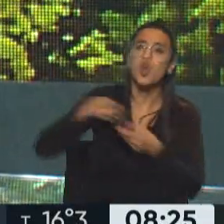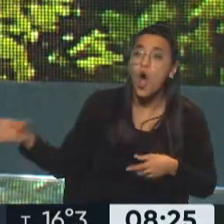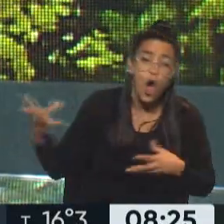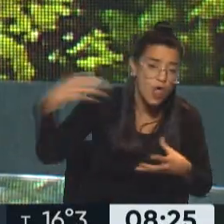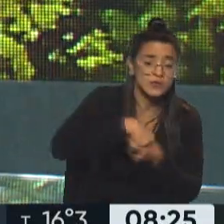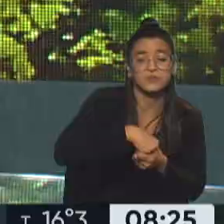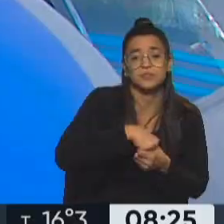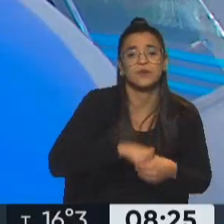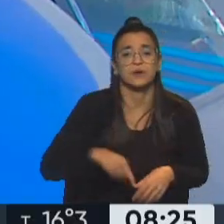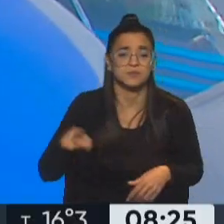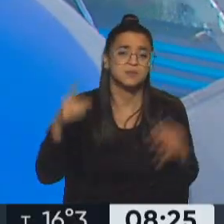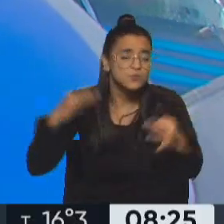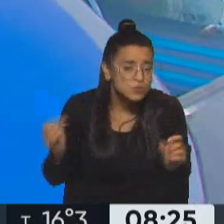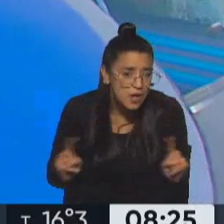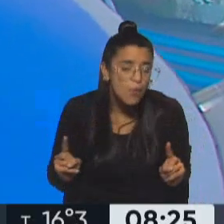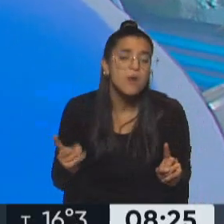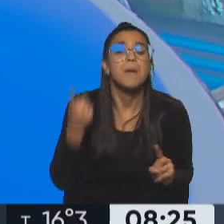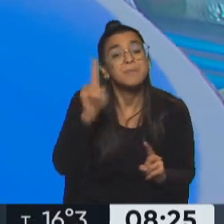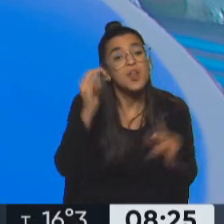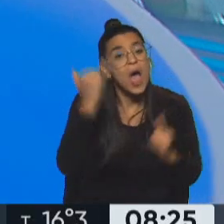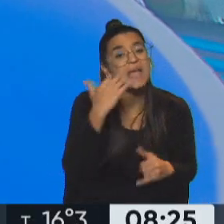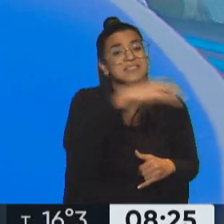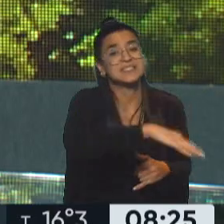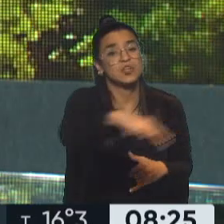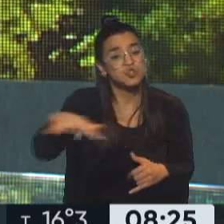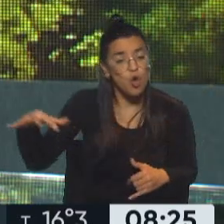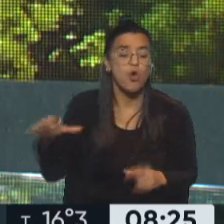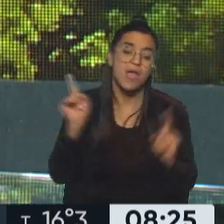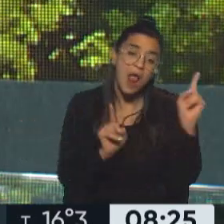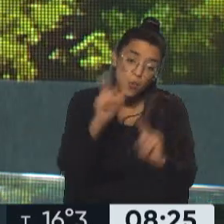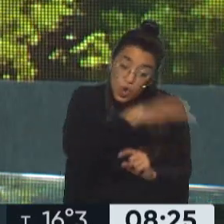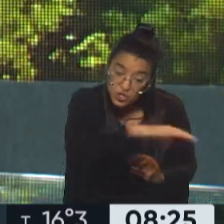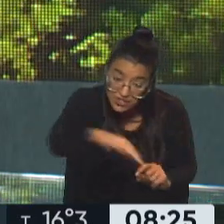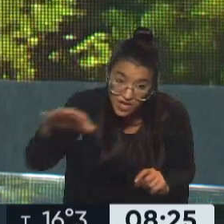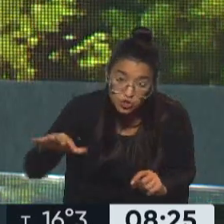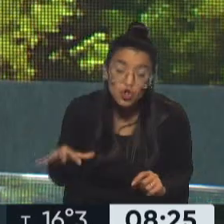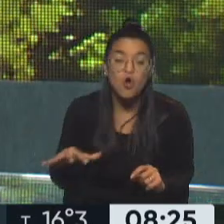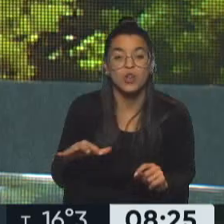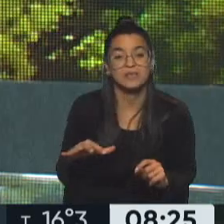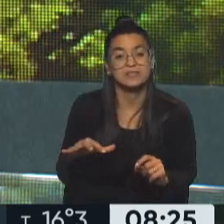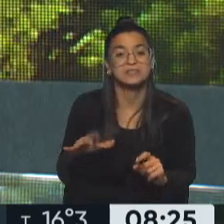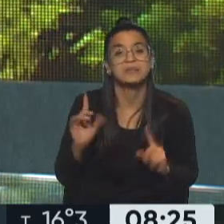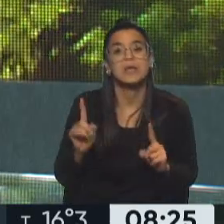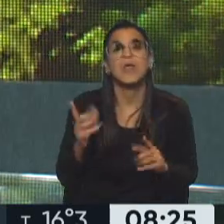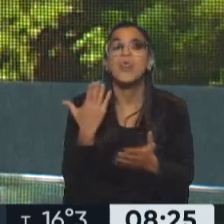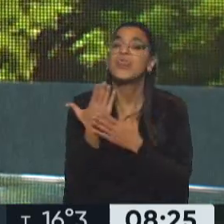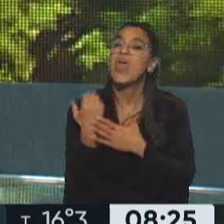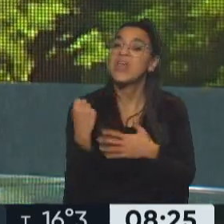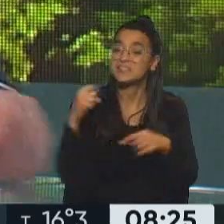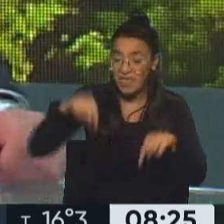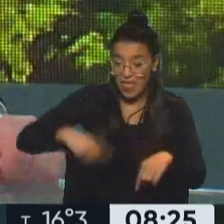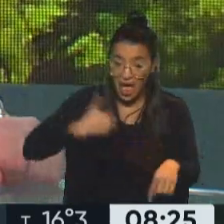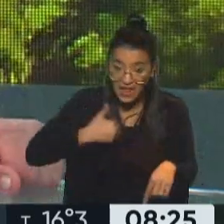Porque no estaría bueno, pero hay sectores de la oposición, hay sectores concretamente de la derecha en la Argentina que